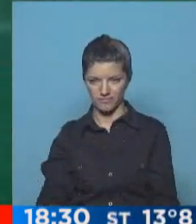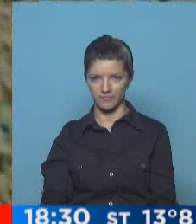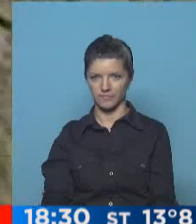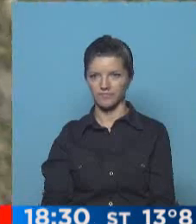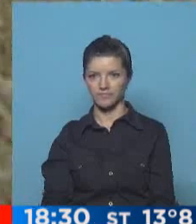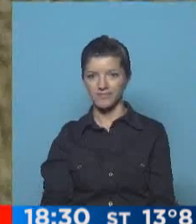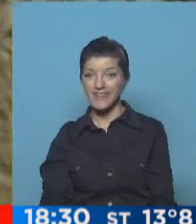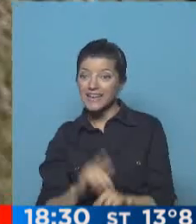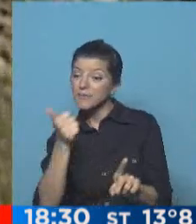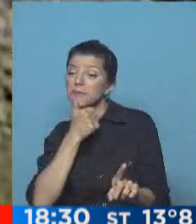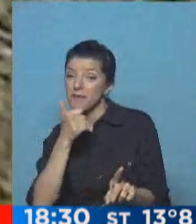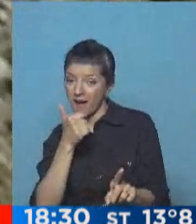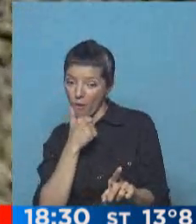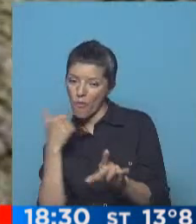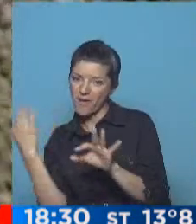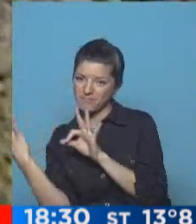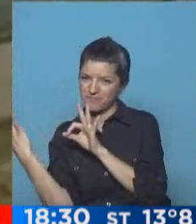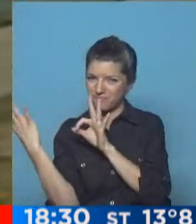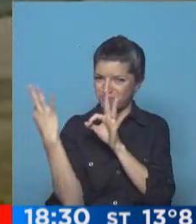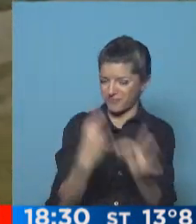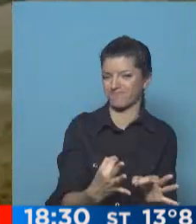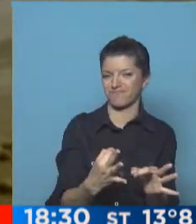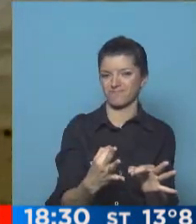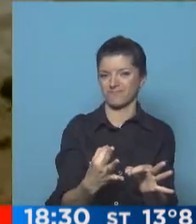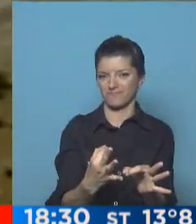Y esa agua está llegando.